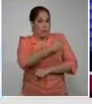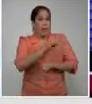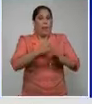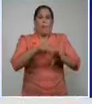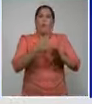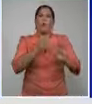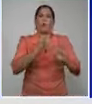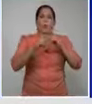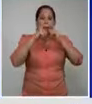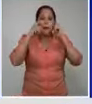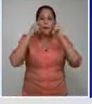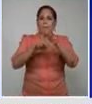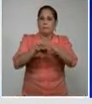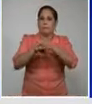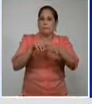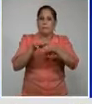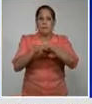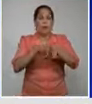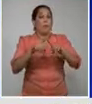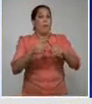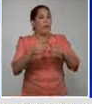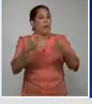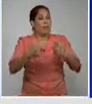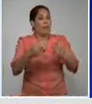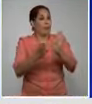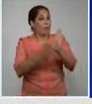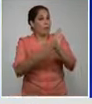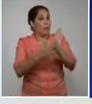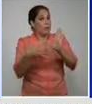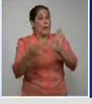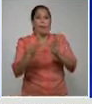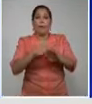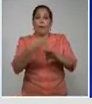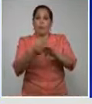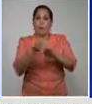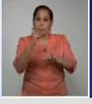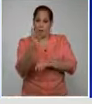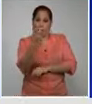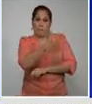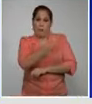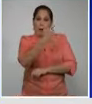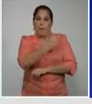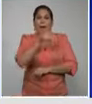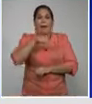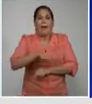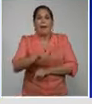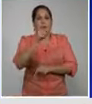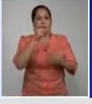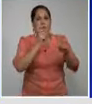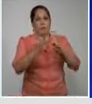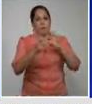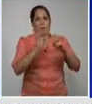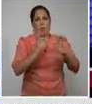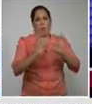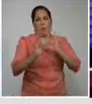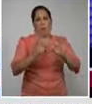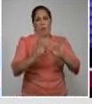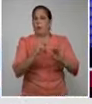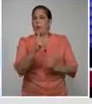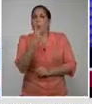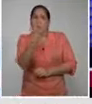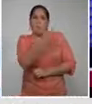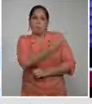lo que se debe demostrar, doctora, usted me aclara, es que después de las 3 dosis es que proteja la vacuna, ¿no? Sí. No basta con una